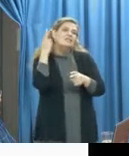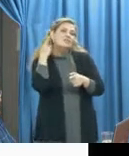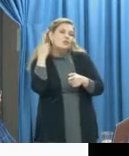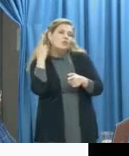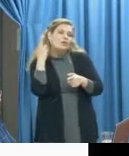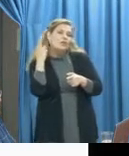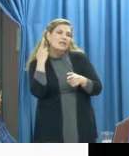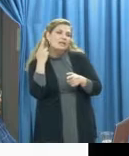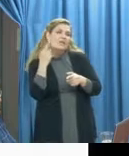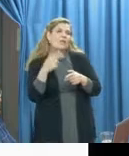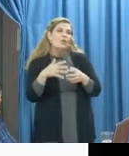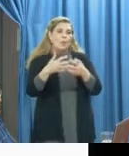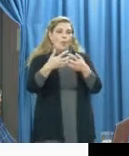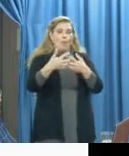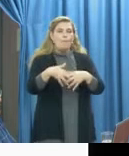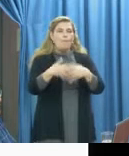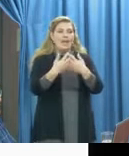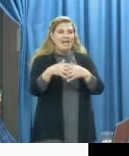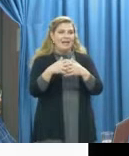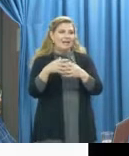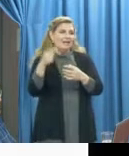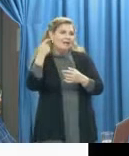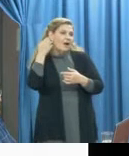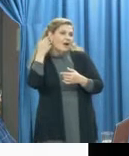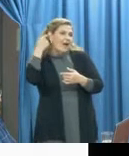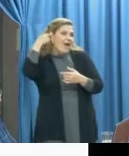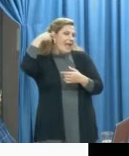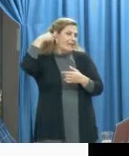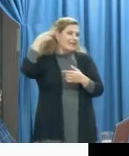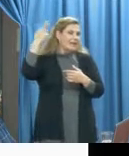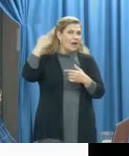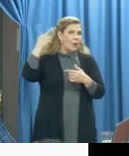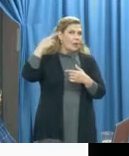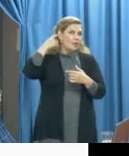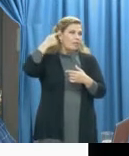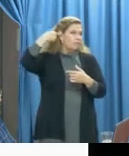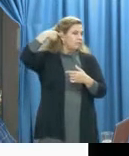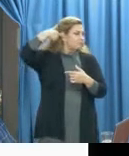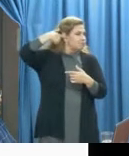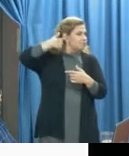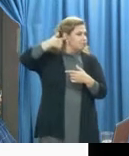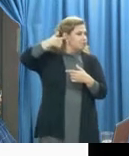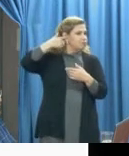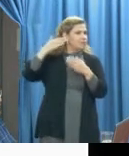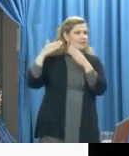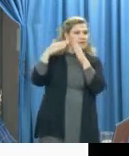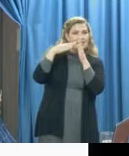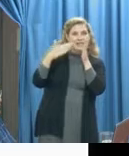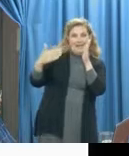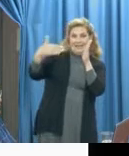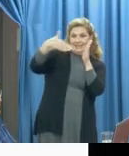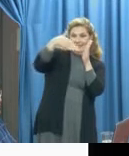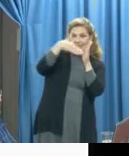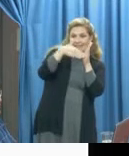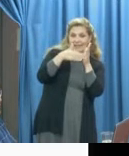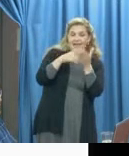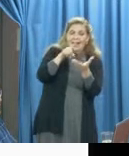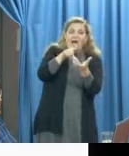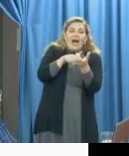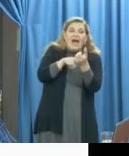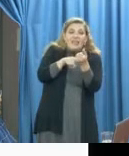una función mecánica. El sonido entra por el oído, por la oreja, llega al oído